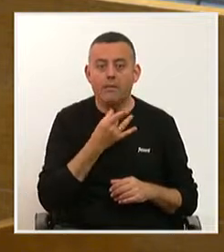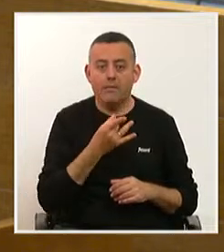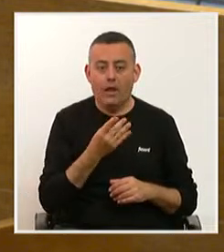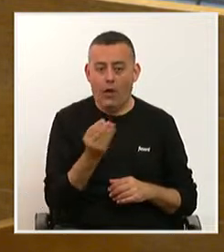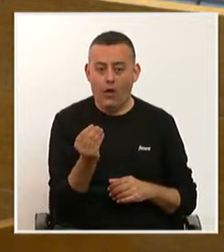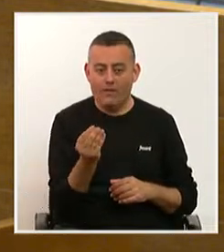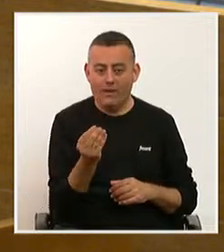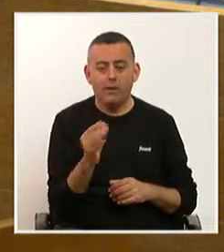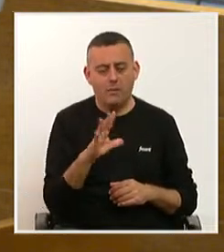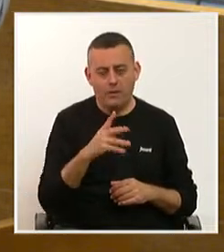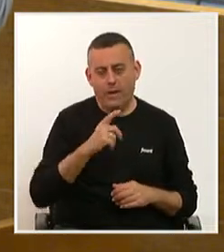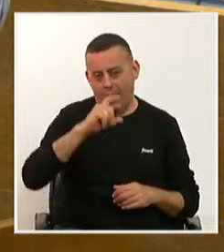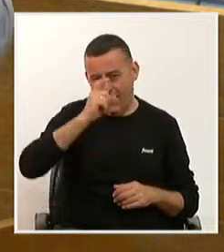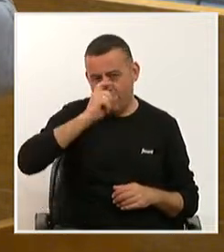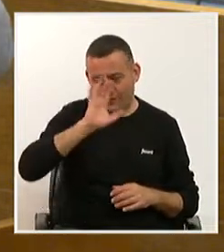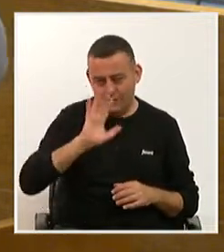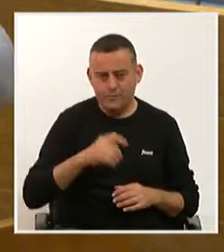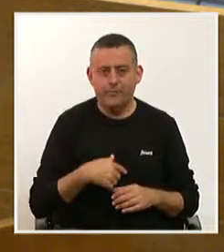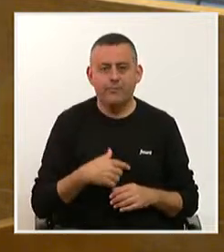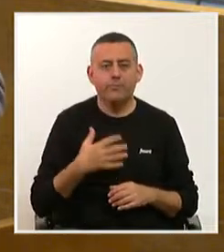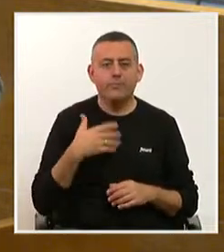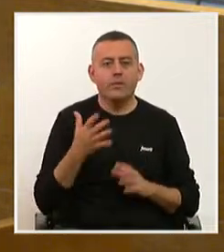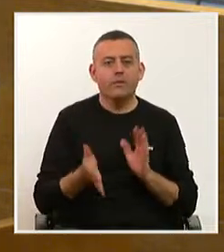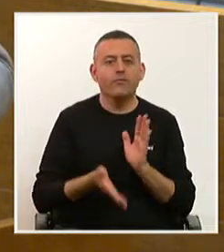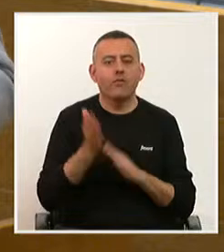que dominicana